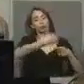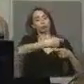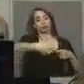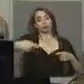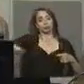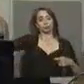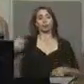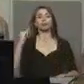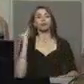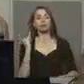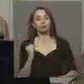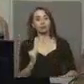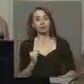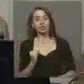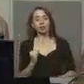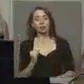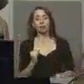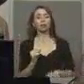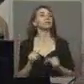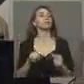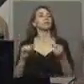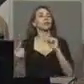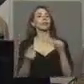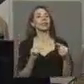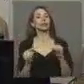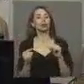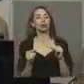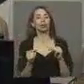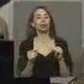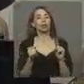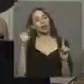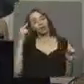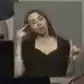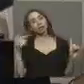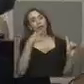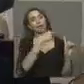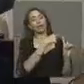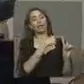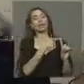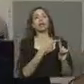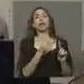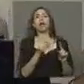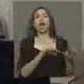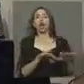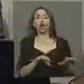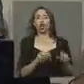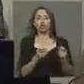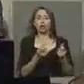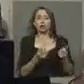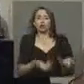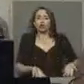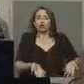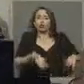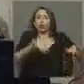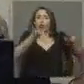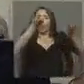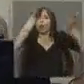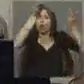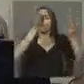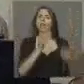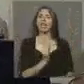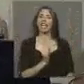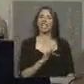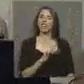pública, sino mucho más allá de ellos, siempre cuando hemos discutido eso, hacemos referencia a la